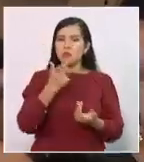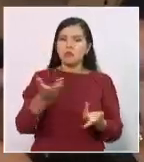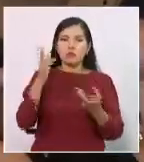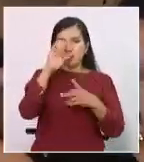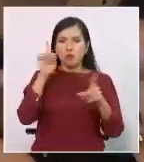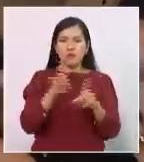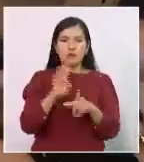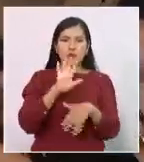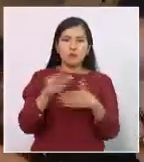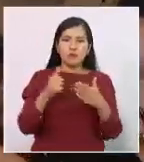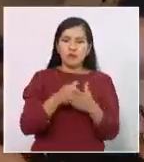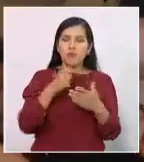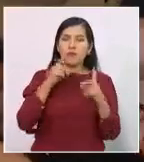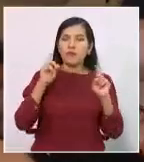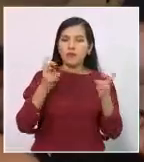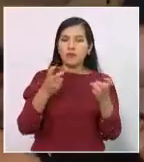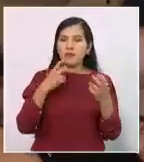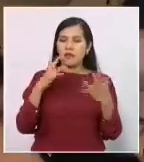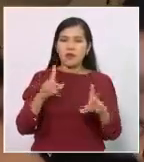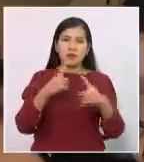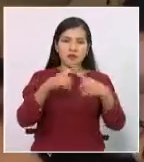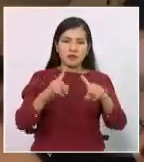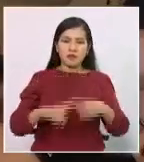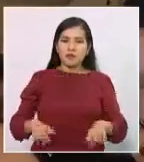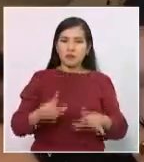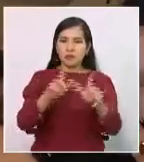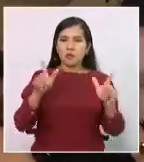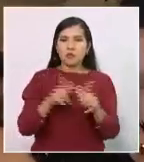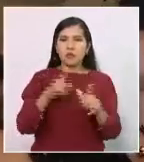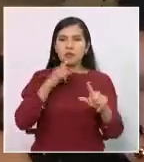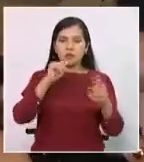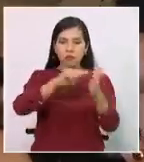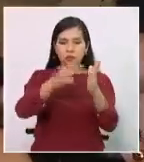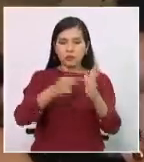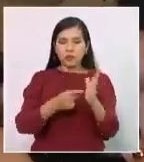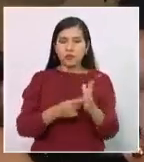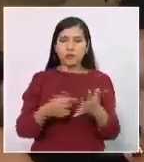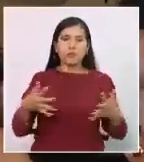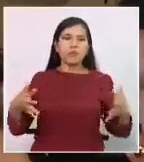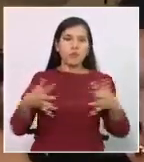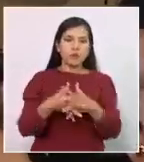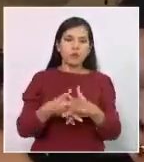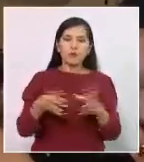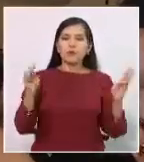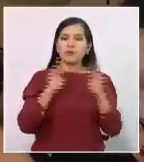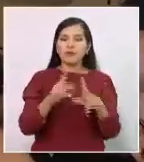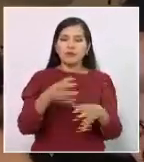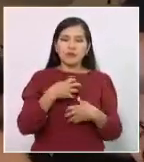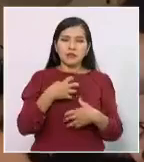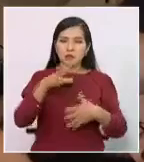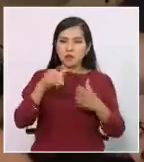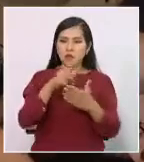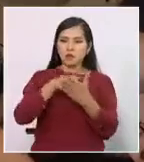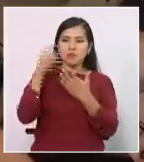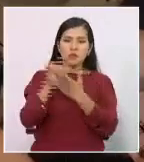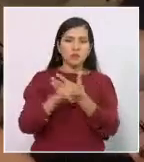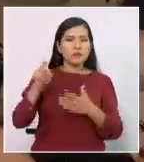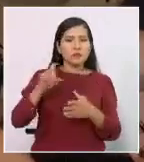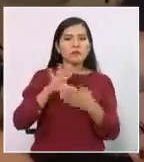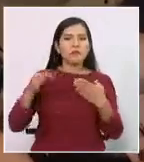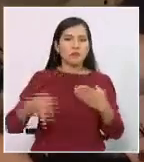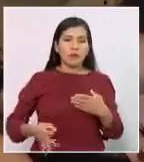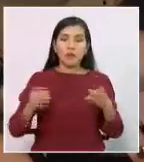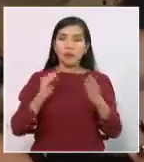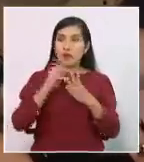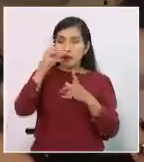encuentran en diferentes puntos de bloqueo y exigiendo de que estos proyectos se cumplan. Si bien el hermano